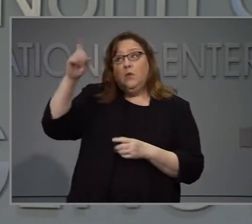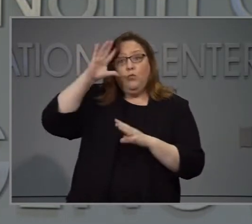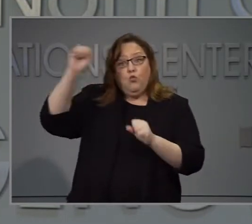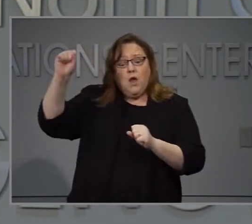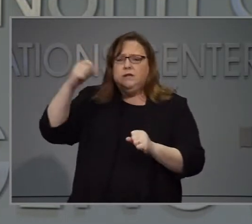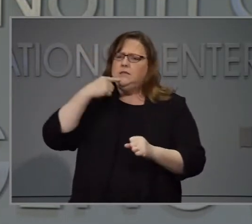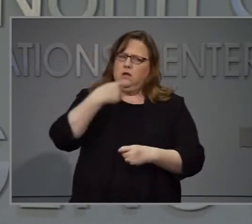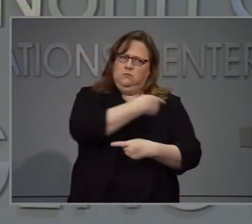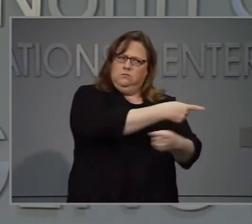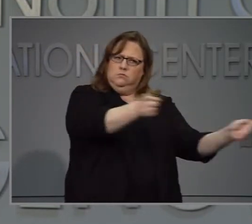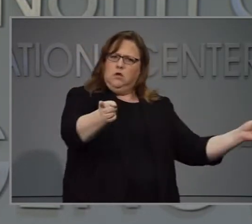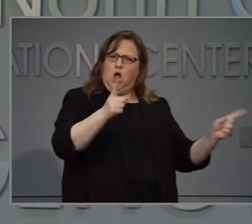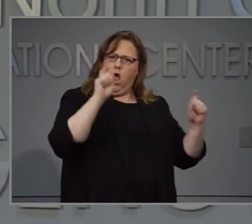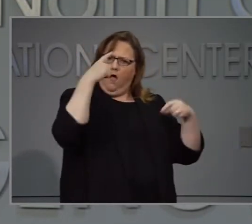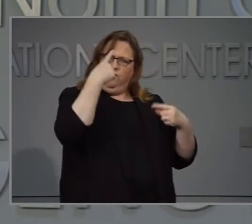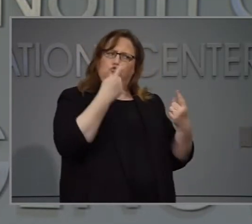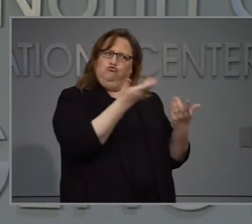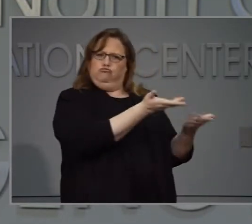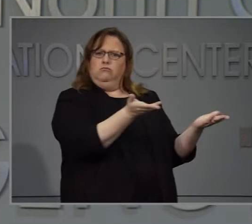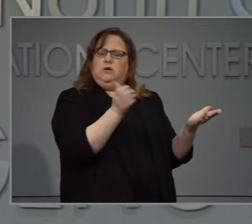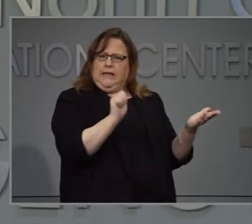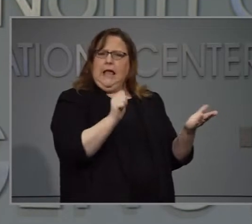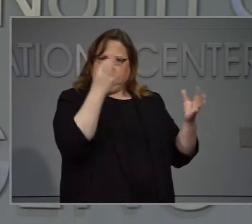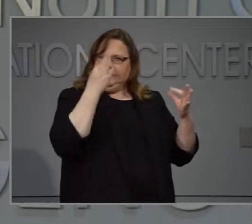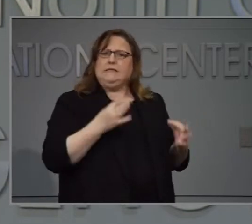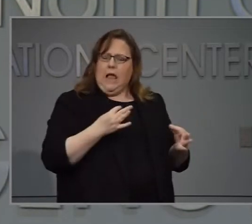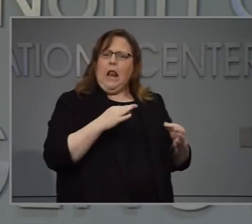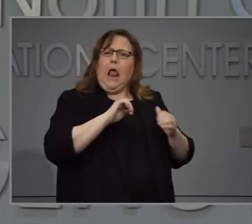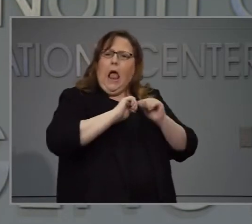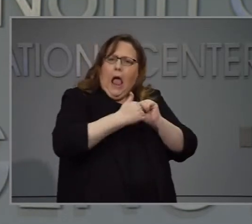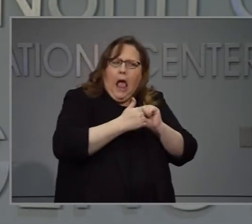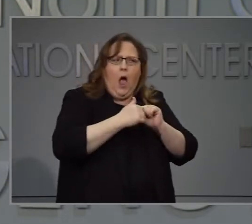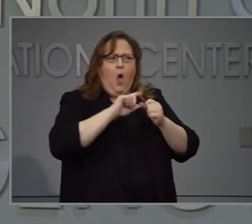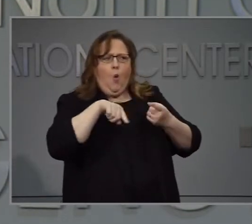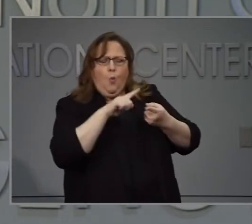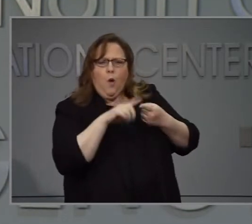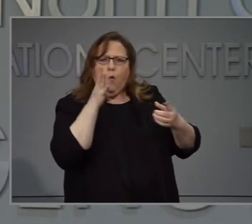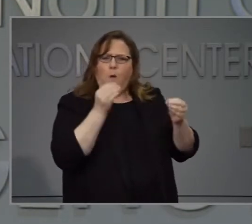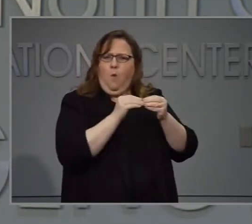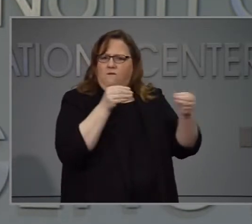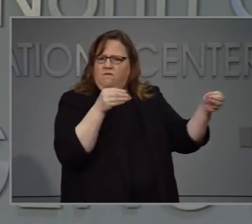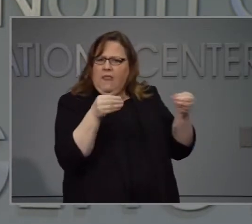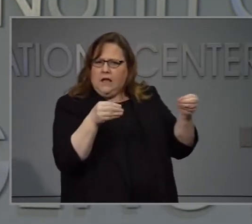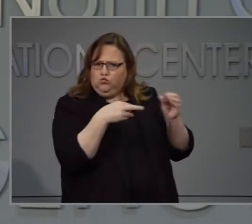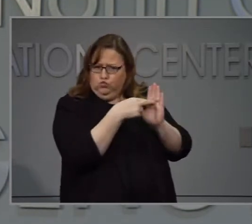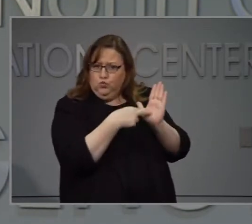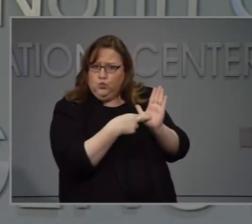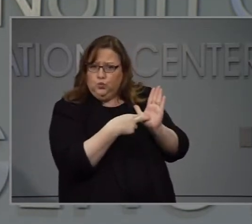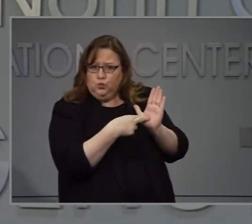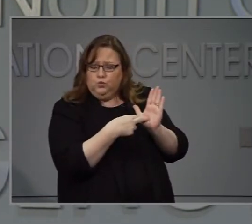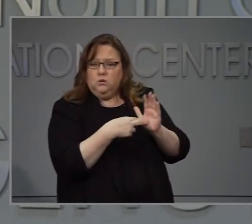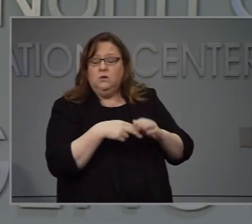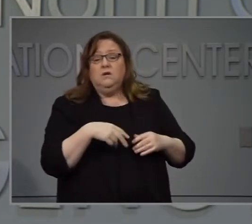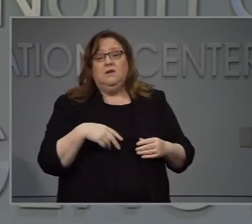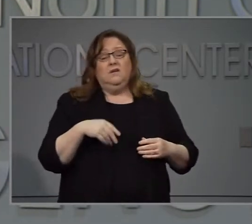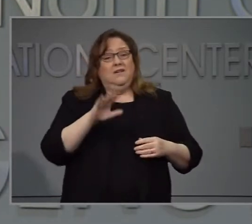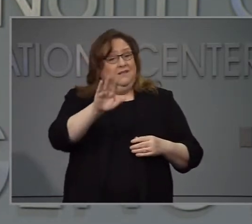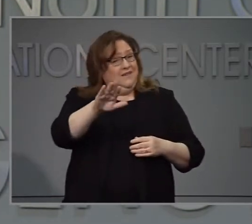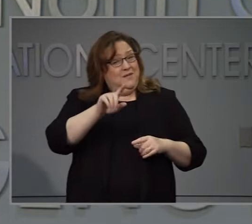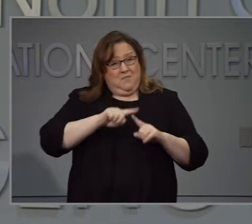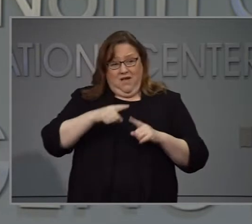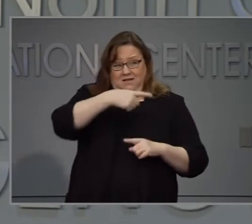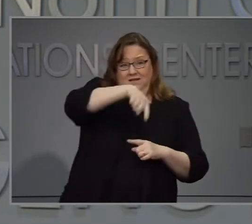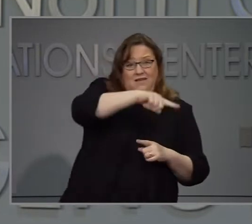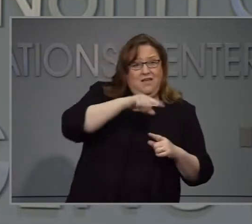de cómo y cuándo se abrirá la economía yo lo acepto además cuando los gobiernos nos